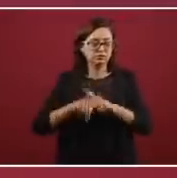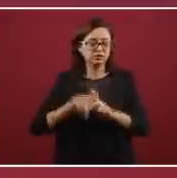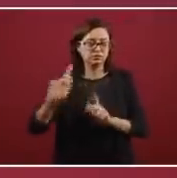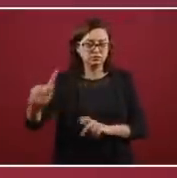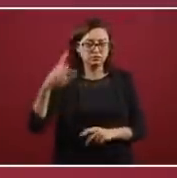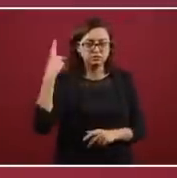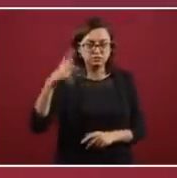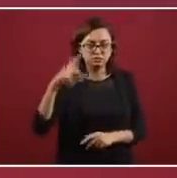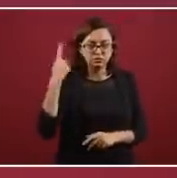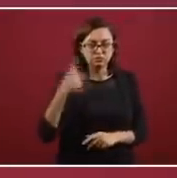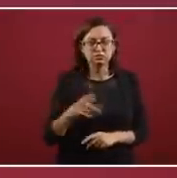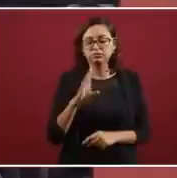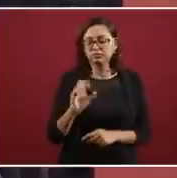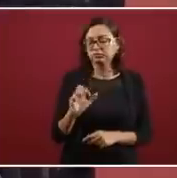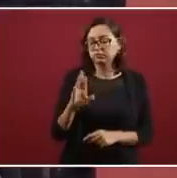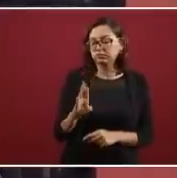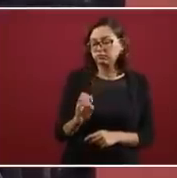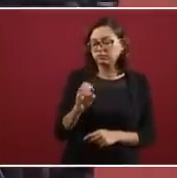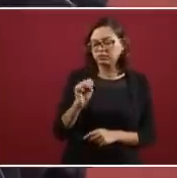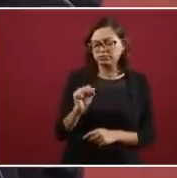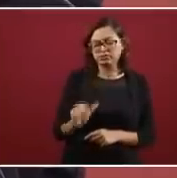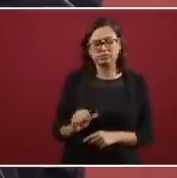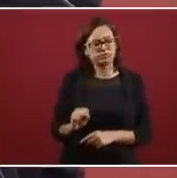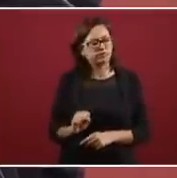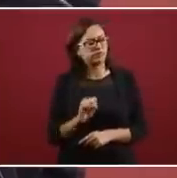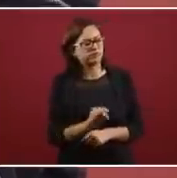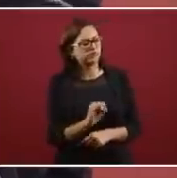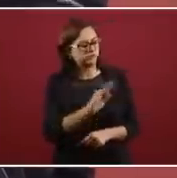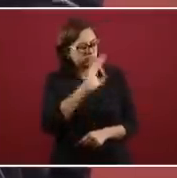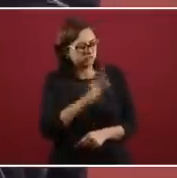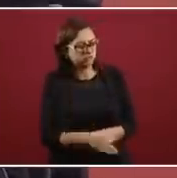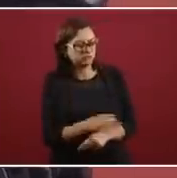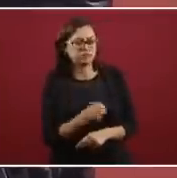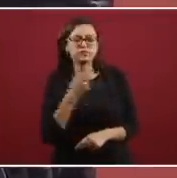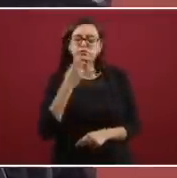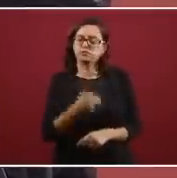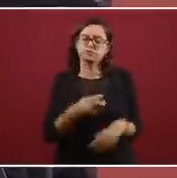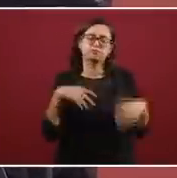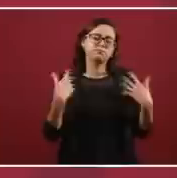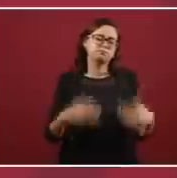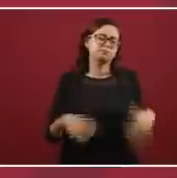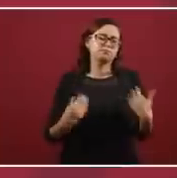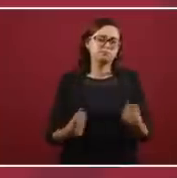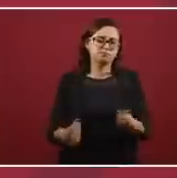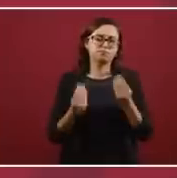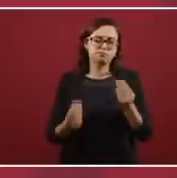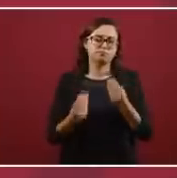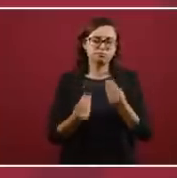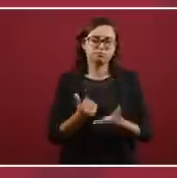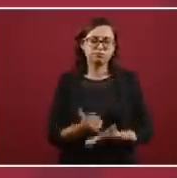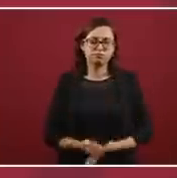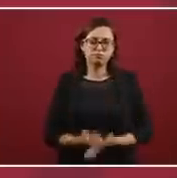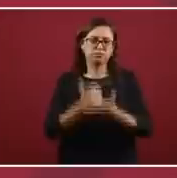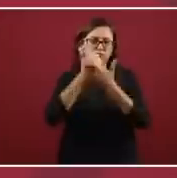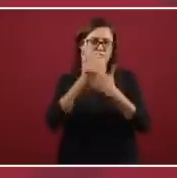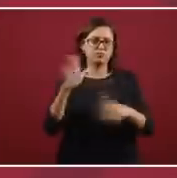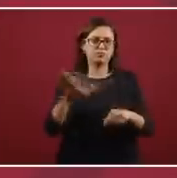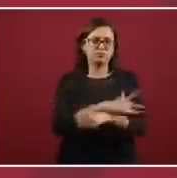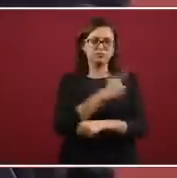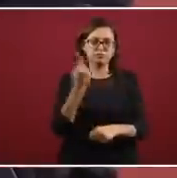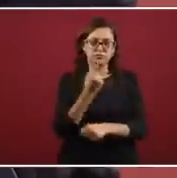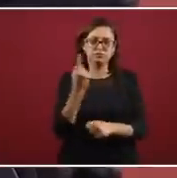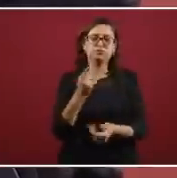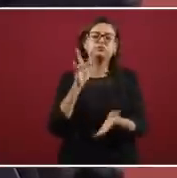el gobernador Miguel Barbosa, y esto va a ayudar muchísimo porque va a bajar el